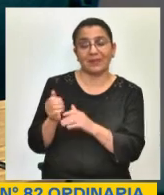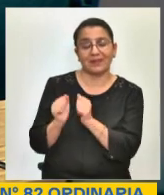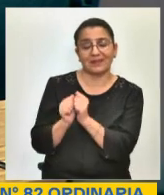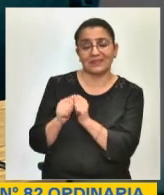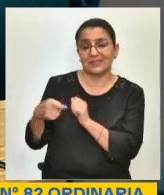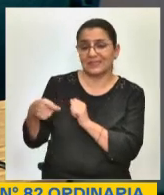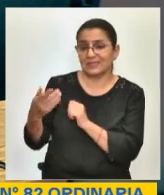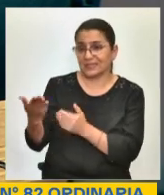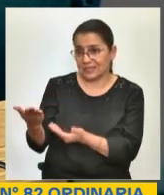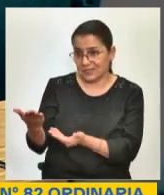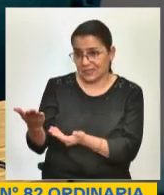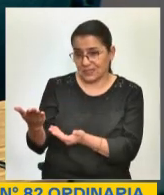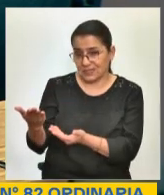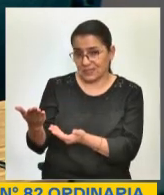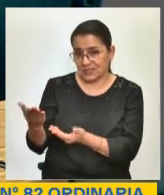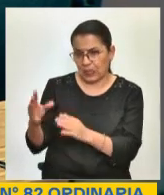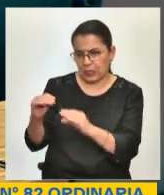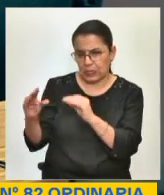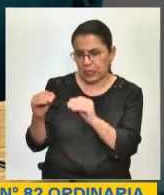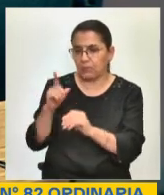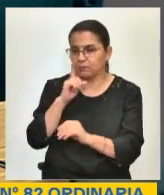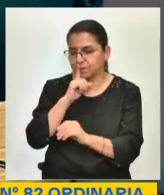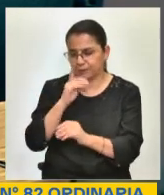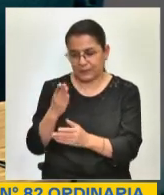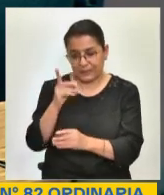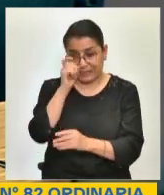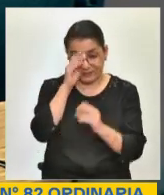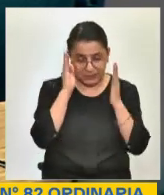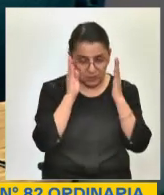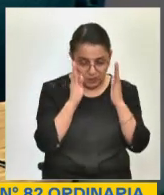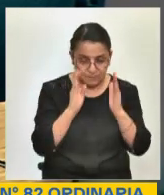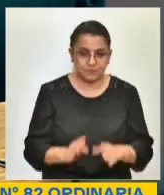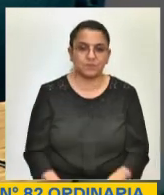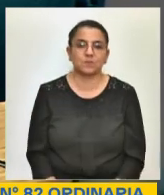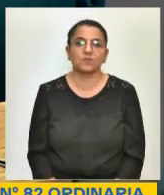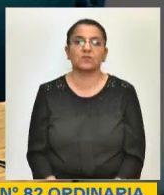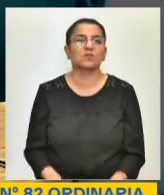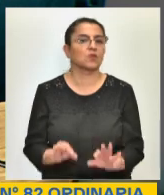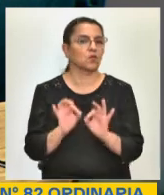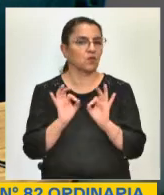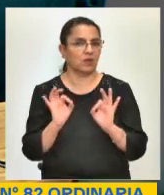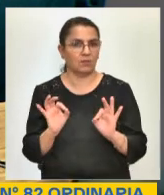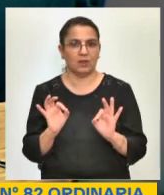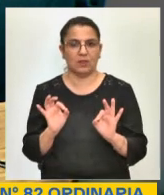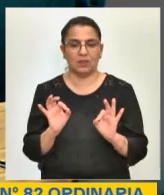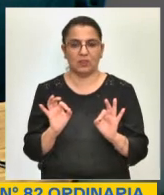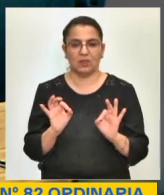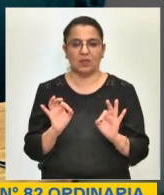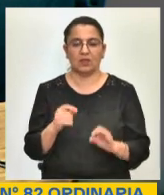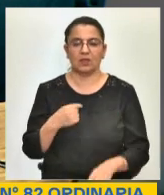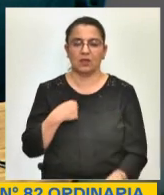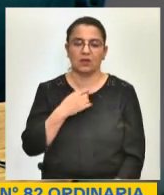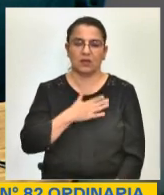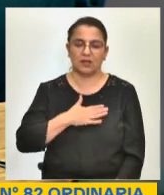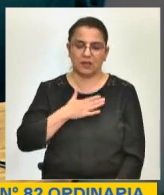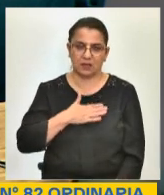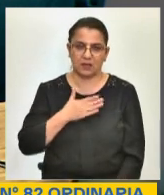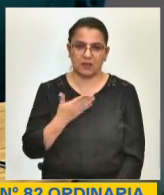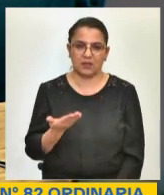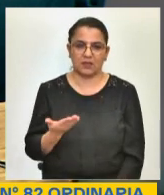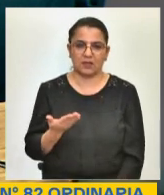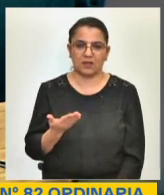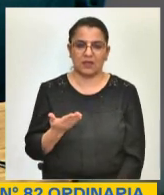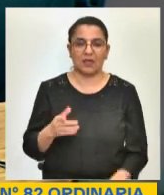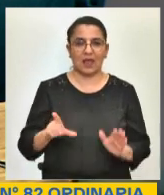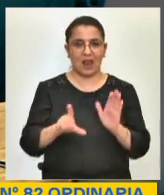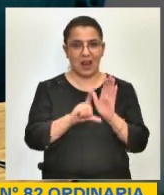colegas que cuesta concentrarse eh Y obviamente eh lo que uno quiere presidente Es que